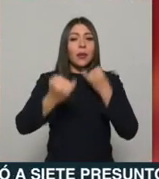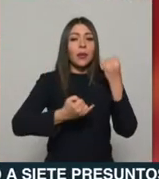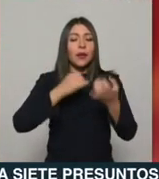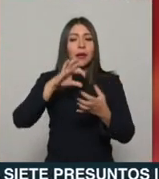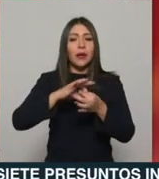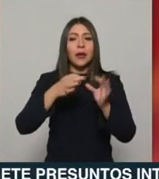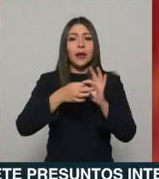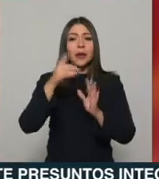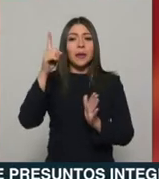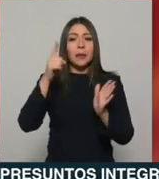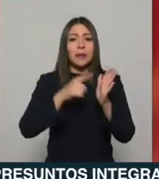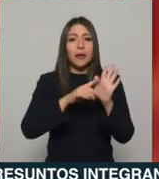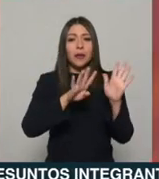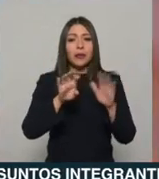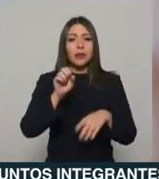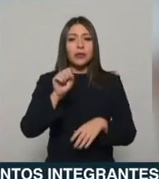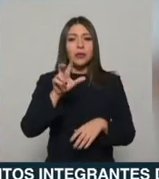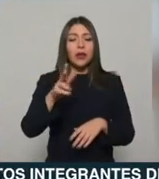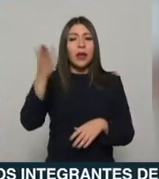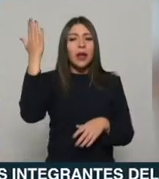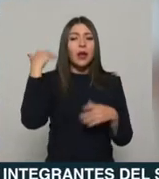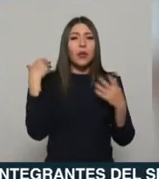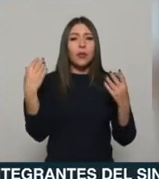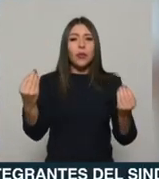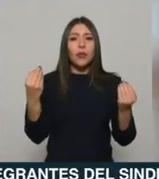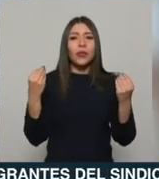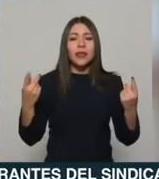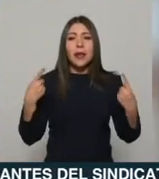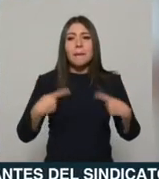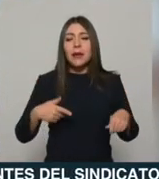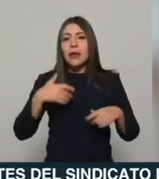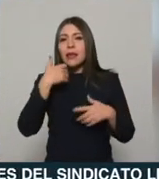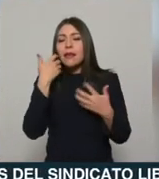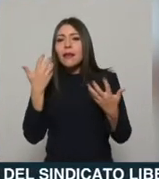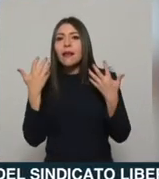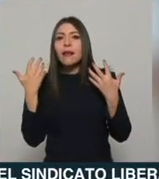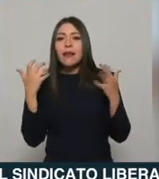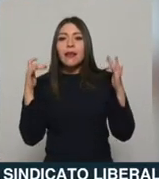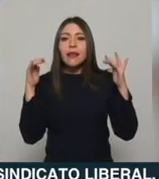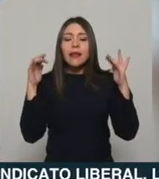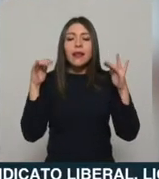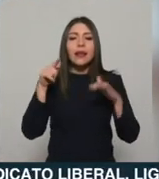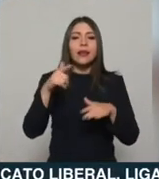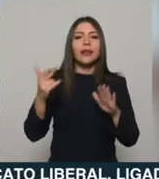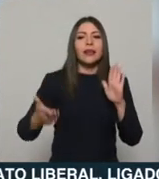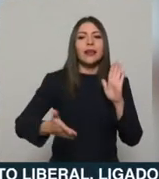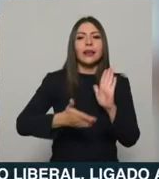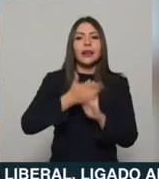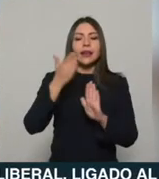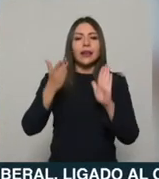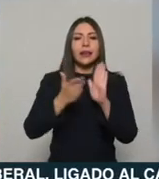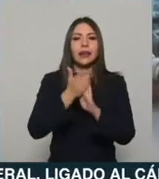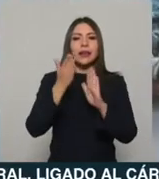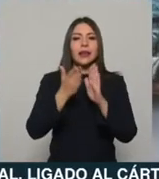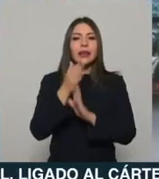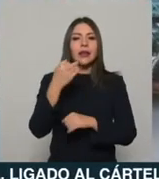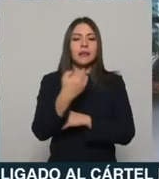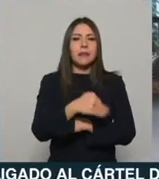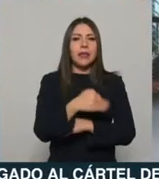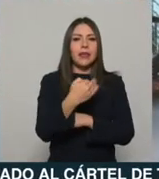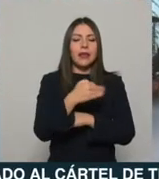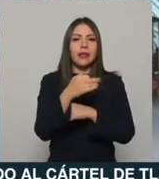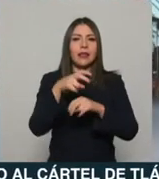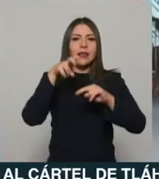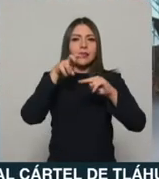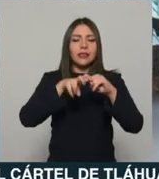la demanda de personas que querían estar presentes, se construyeron gradas provisionales y